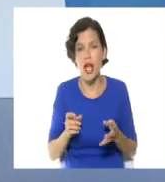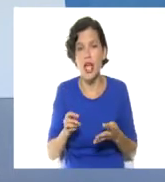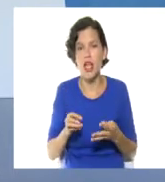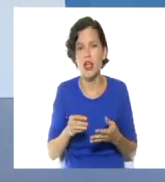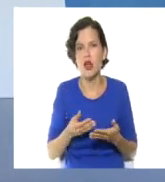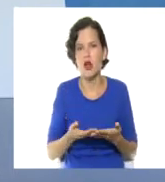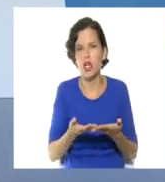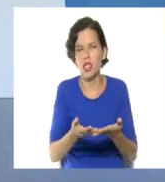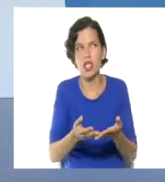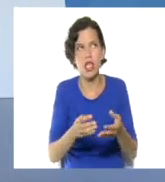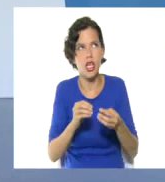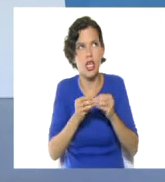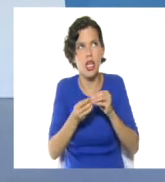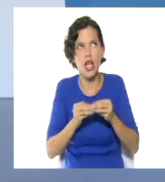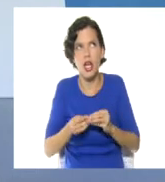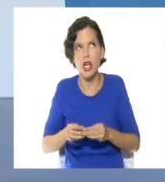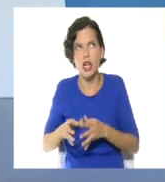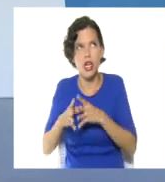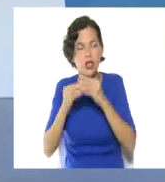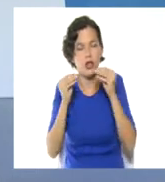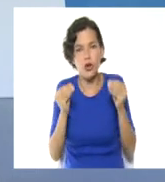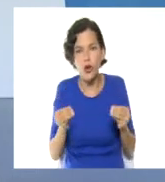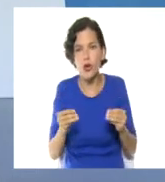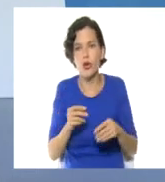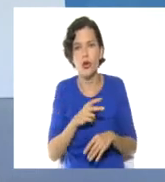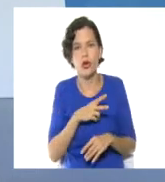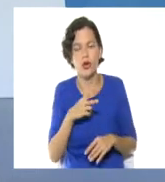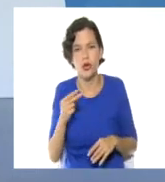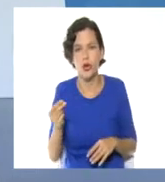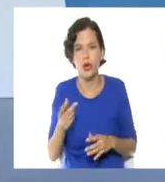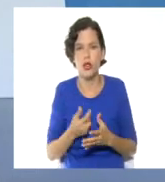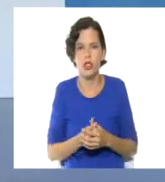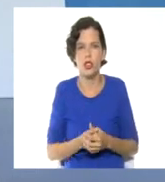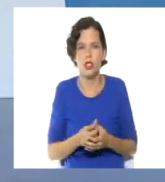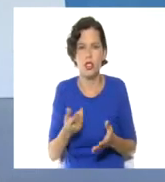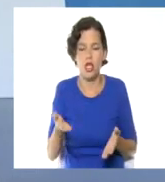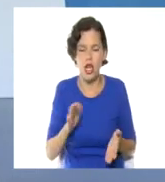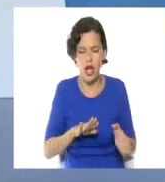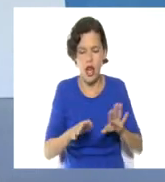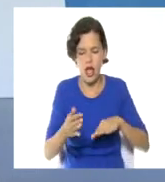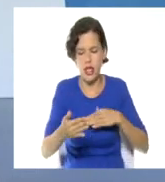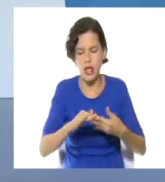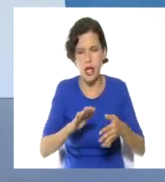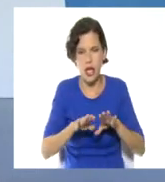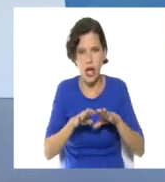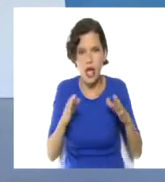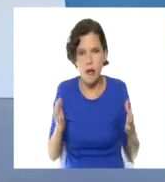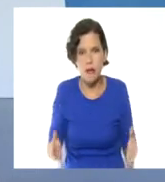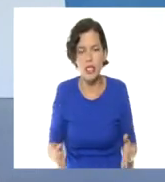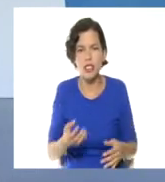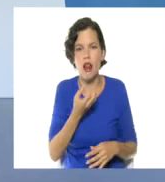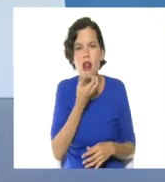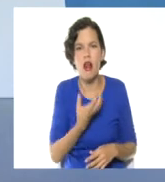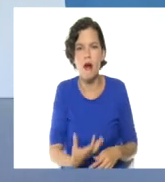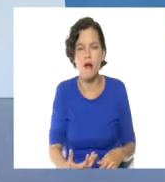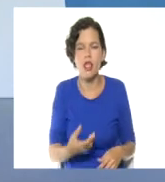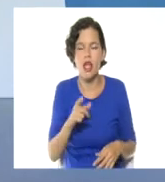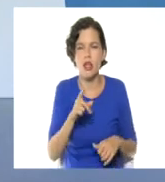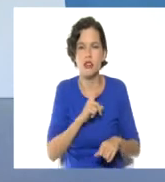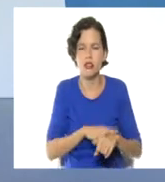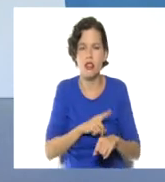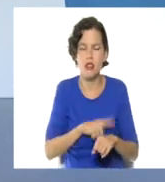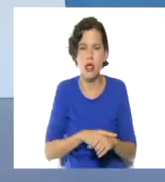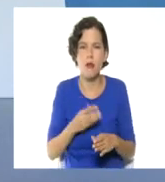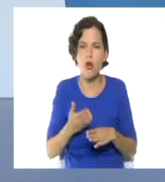el colocar los adornos, el tener por lo menos la hallaca precisamente en la mesa. La Navidad es ese tiempo